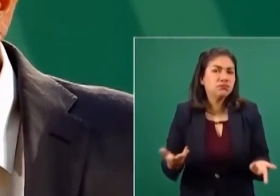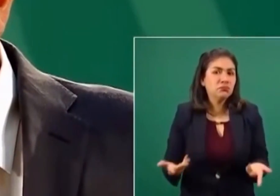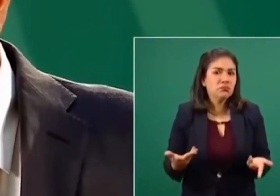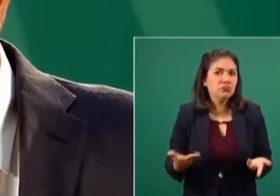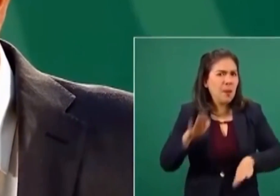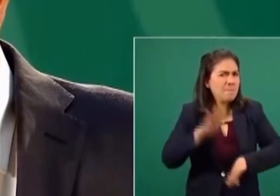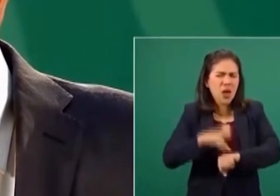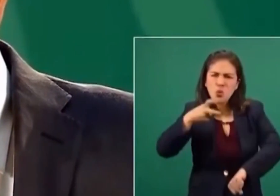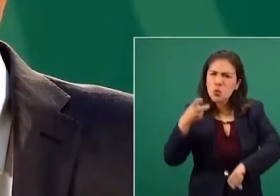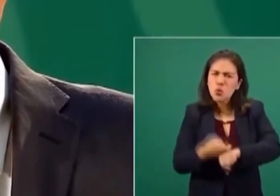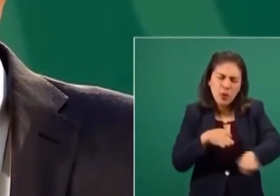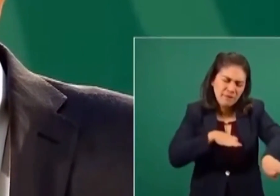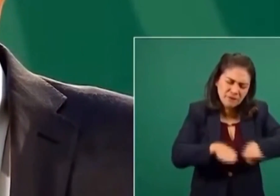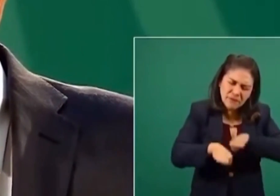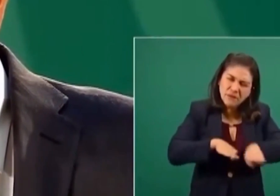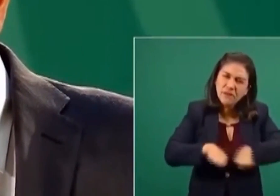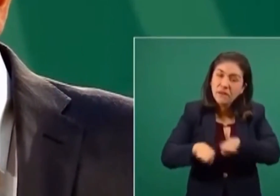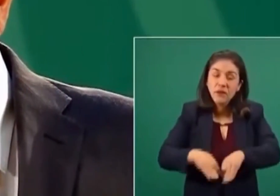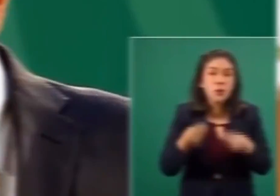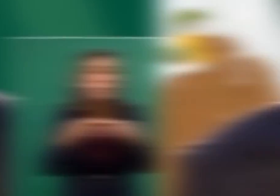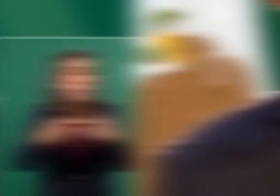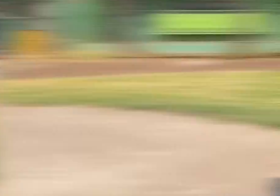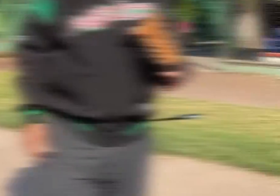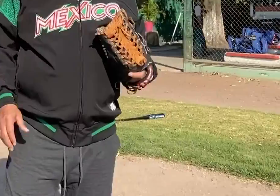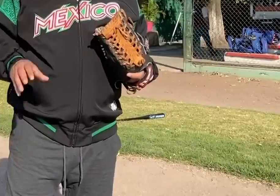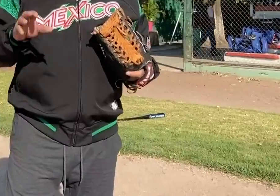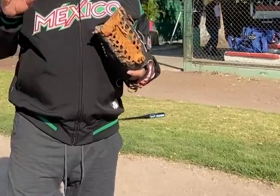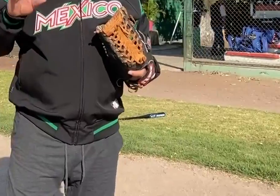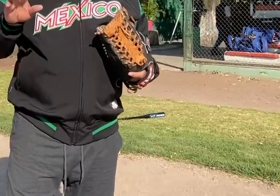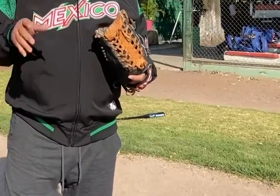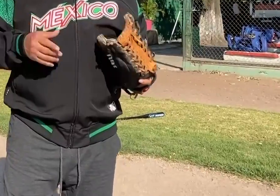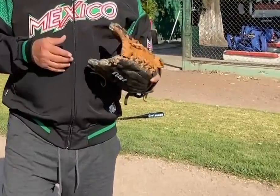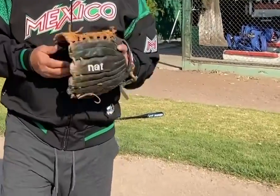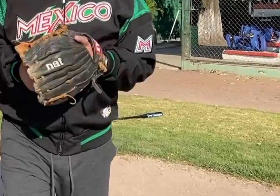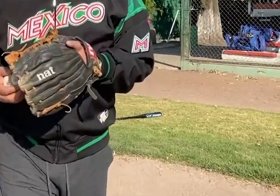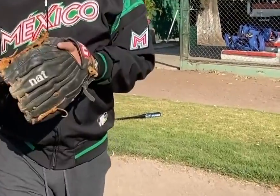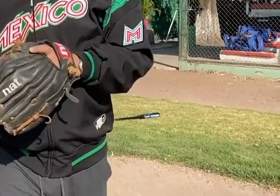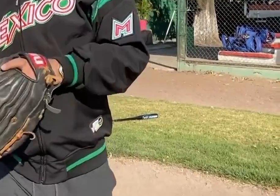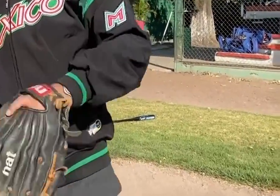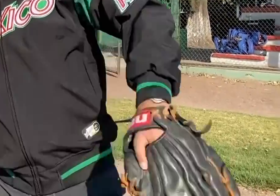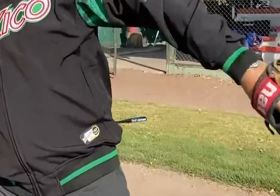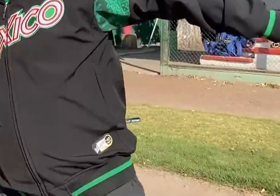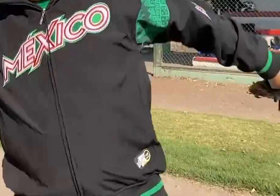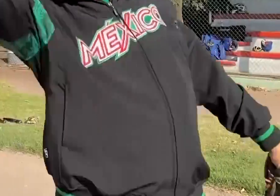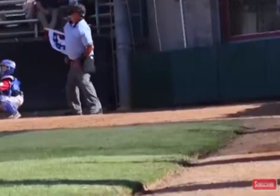muy intenso. Y recordarnos que para todo hay tiempo. Para todo hay tiempo.